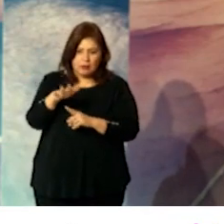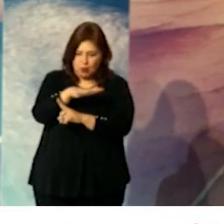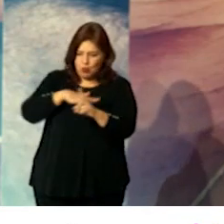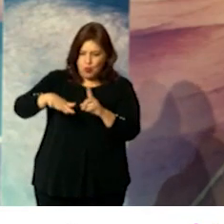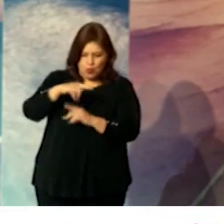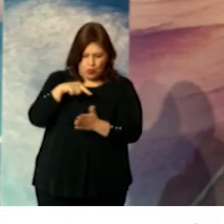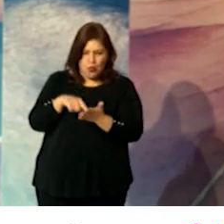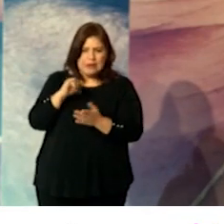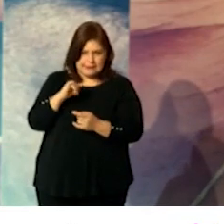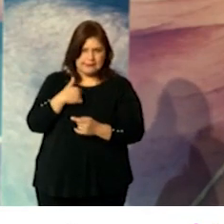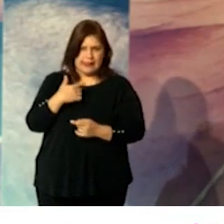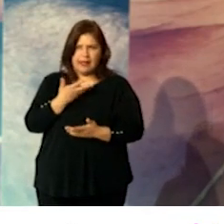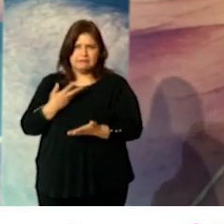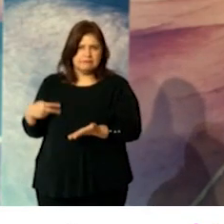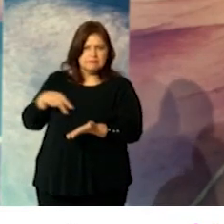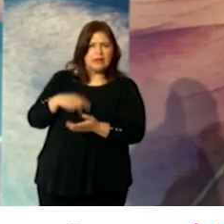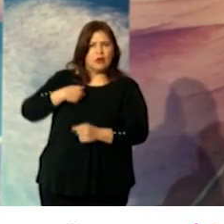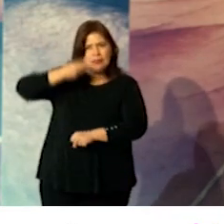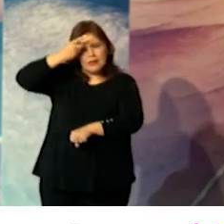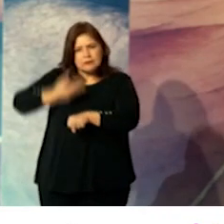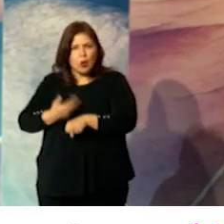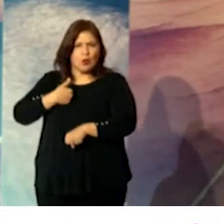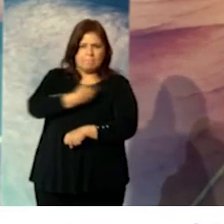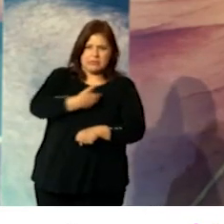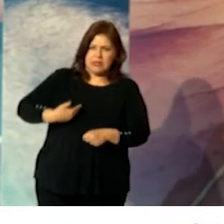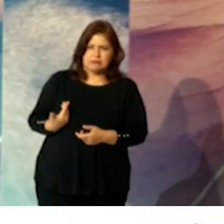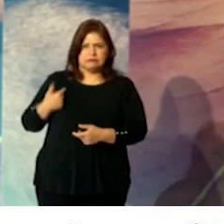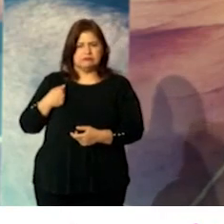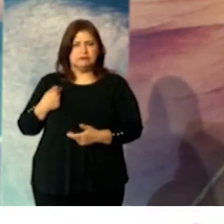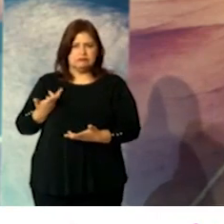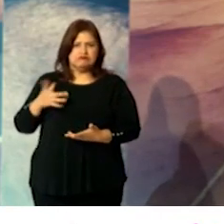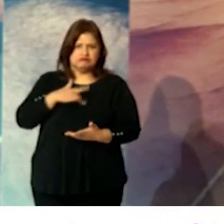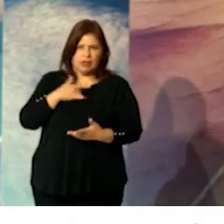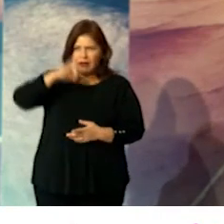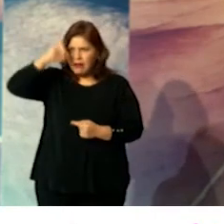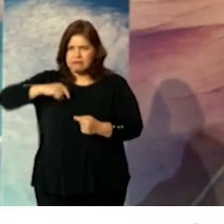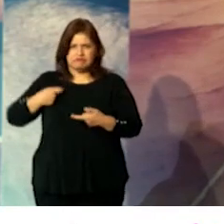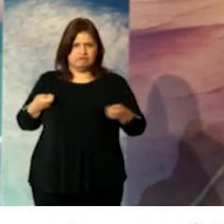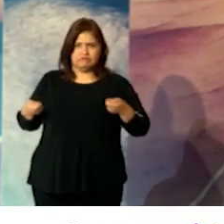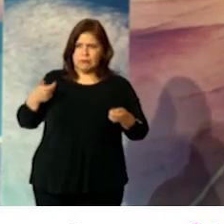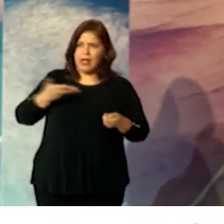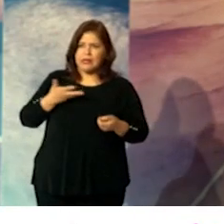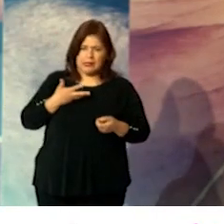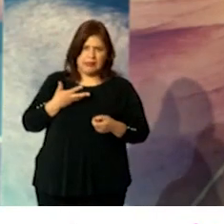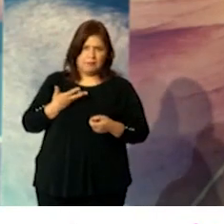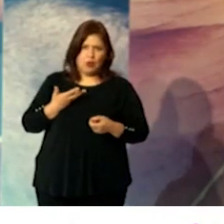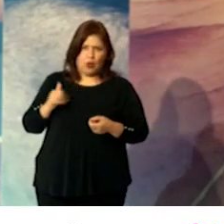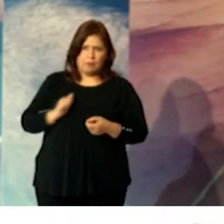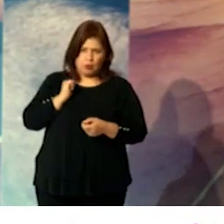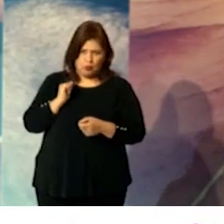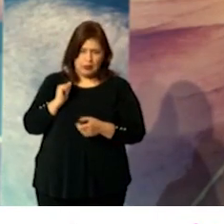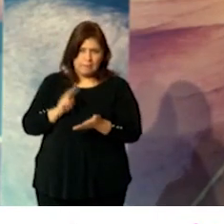el privilegio de estar como directoras, de estar como presidenta, de estar como jefas, tenemos, por ejemplo, qué